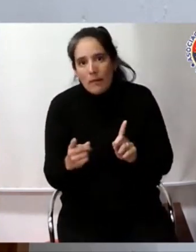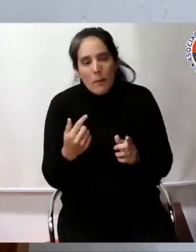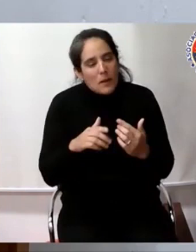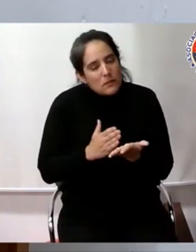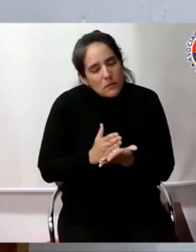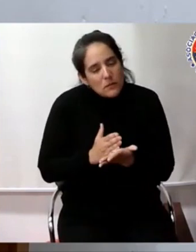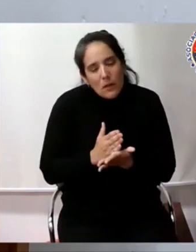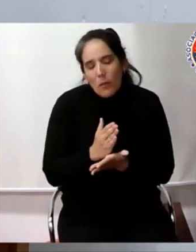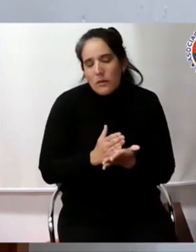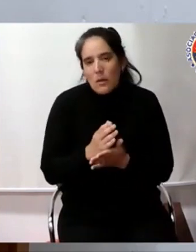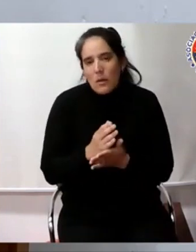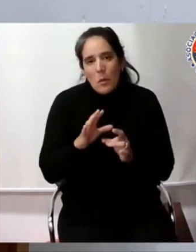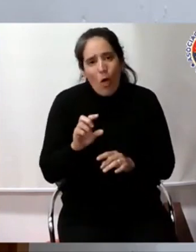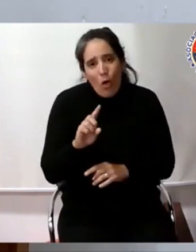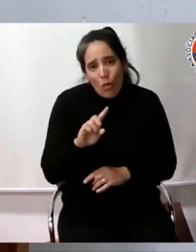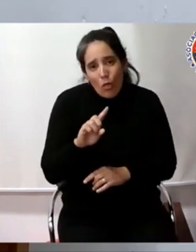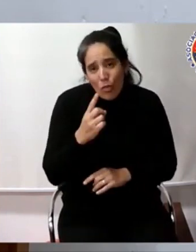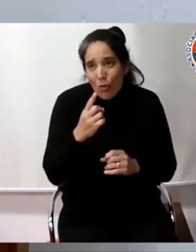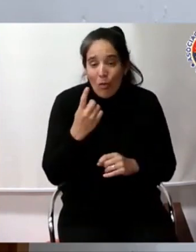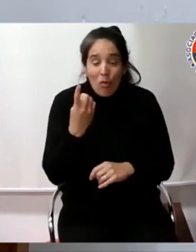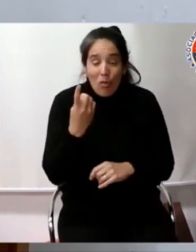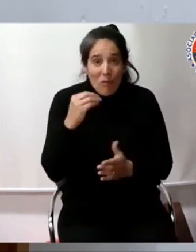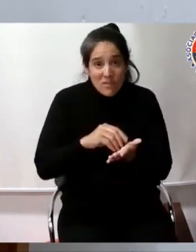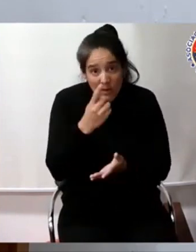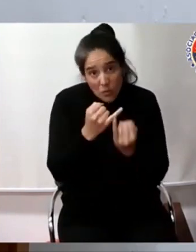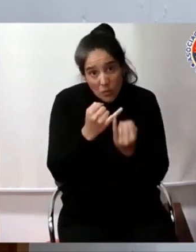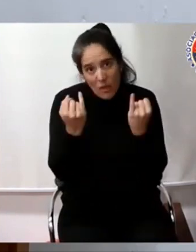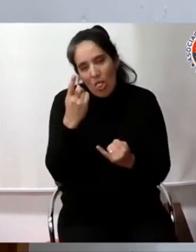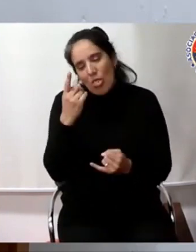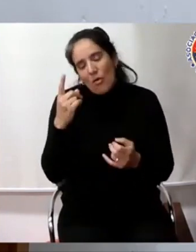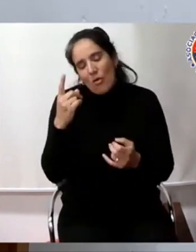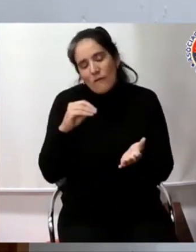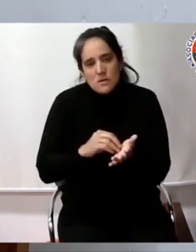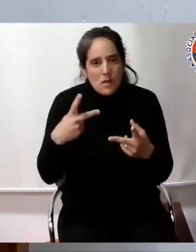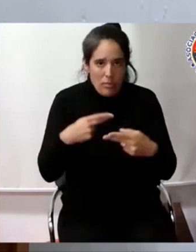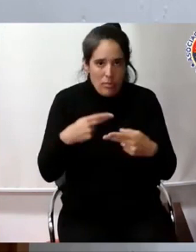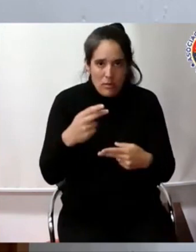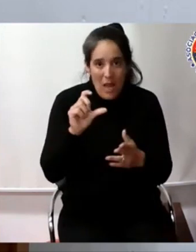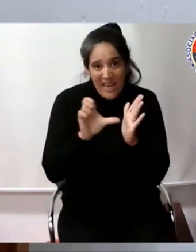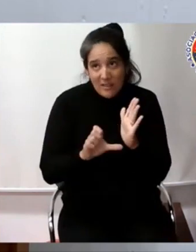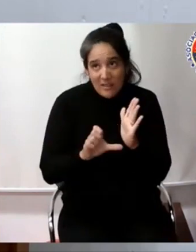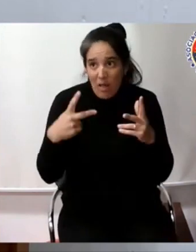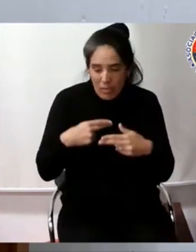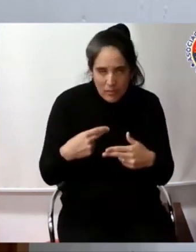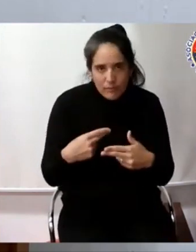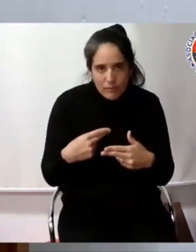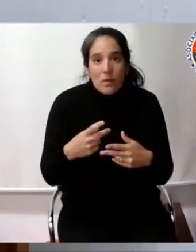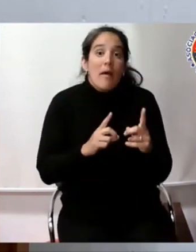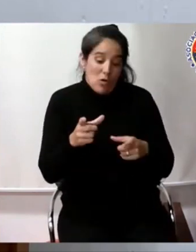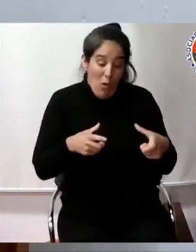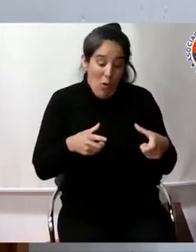sucede al menos dos veces por día vecinos que tienen comercio me han comentado